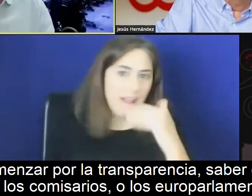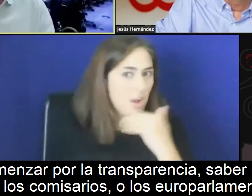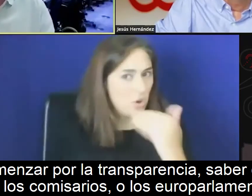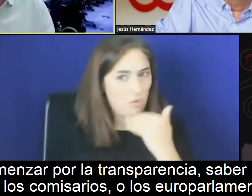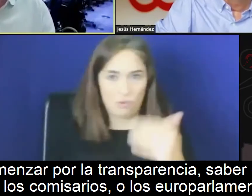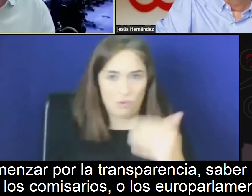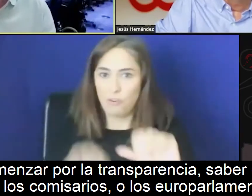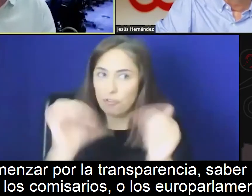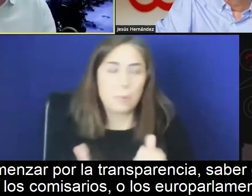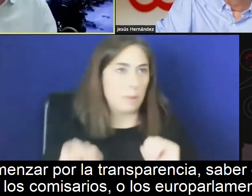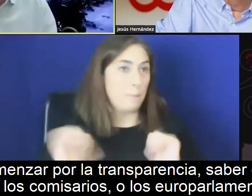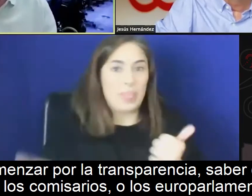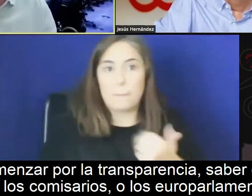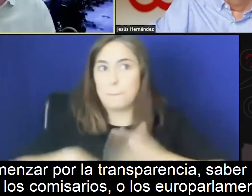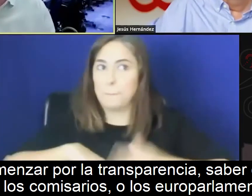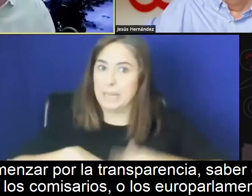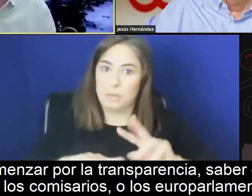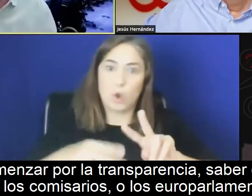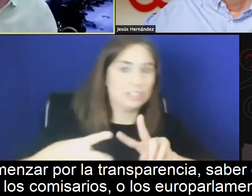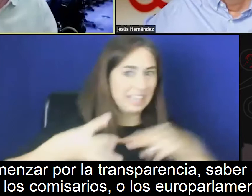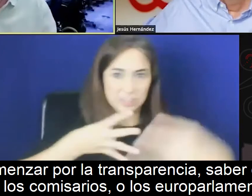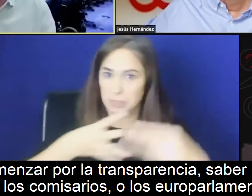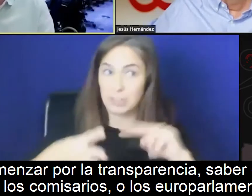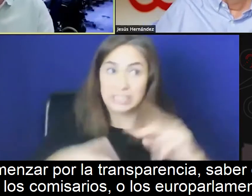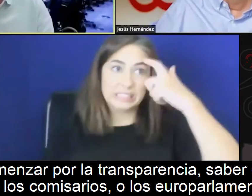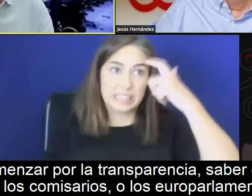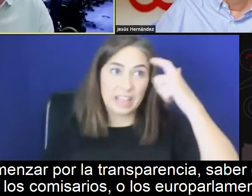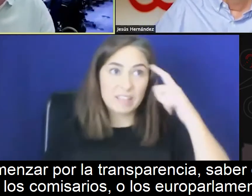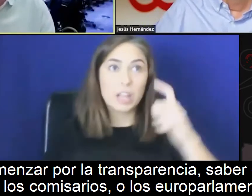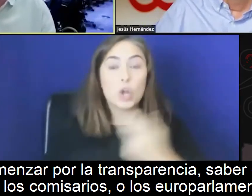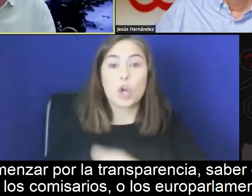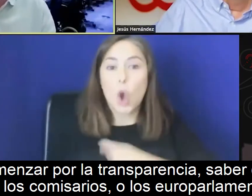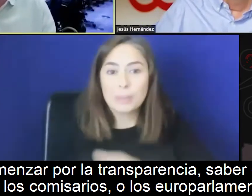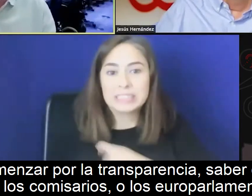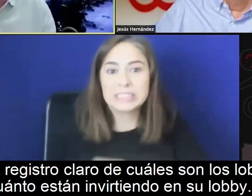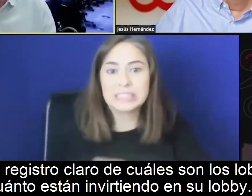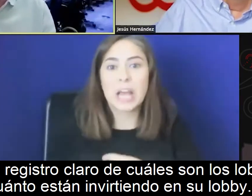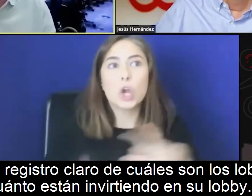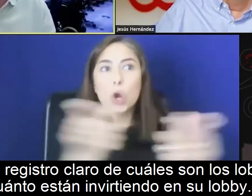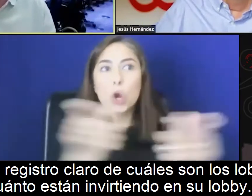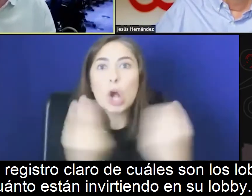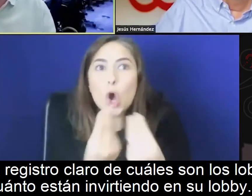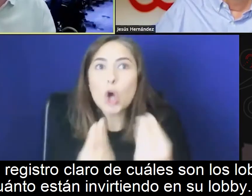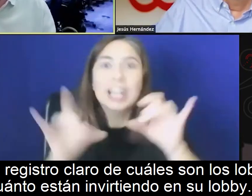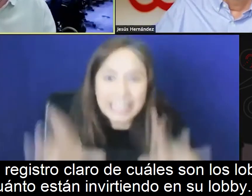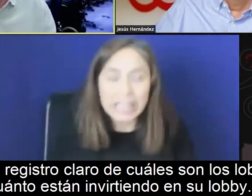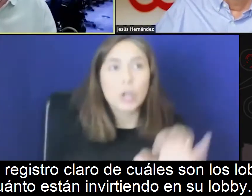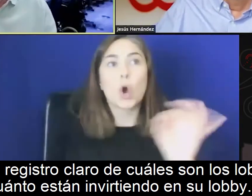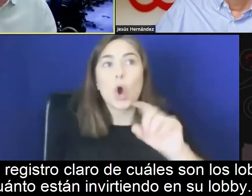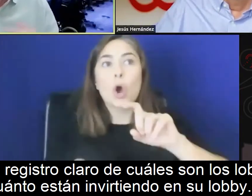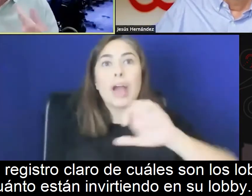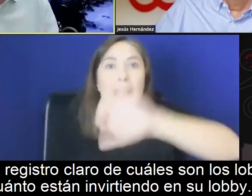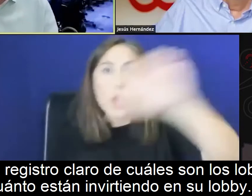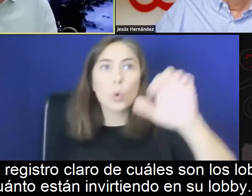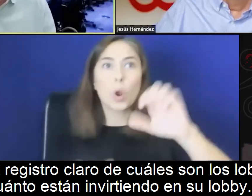la transparencia, pues de saber con quién se reúnen todos los comisarios o con quién se reúnen los europarlamentarios, pues tener un registro claro de cuáles son los lobbies